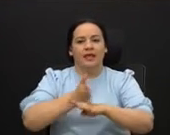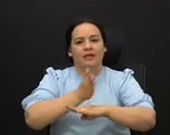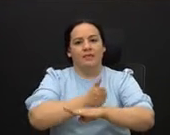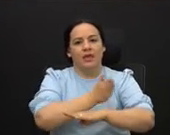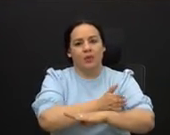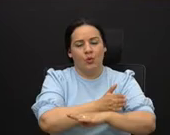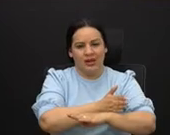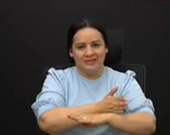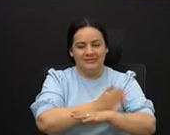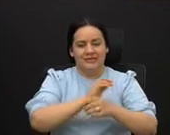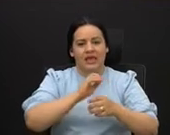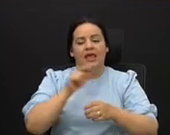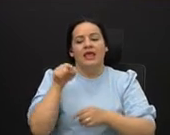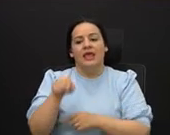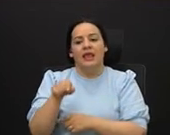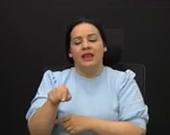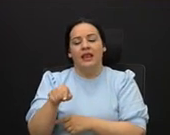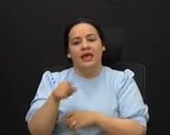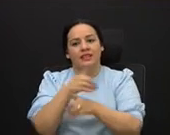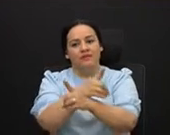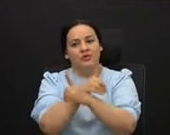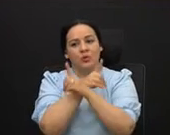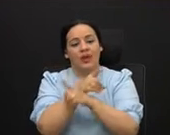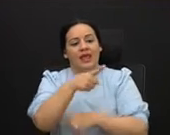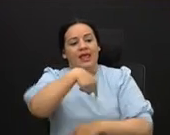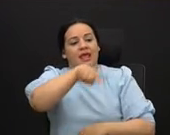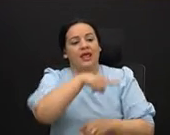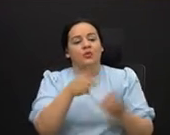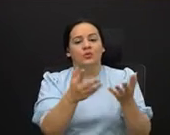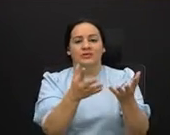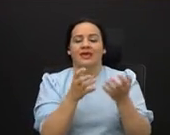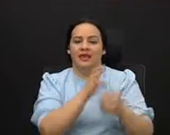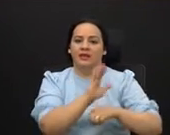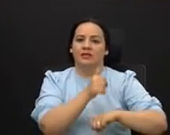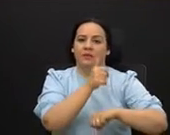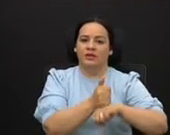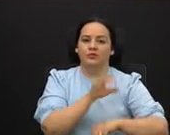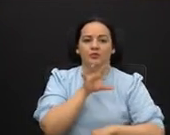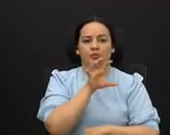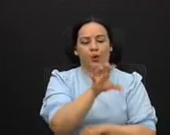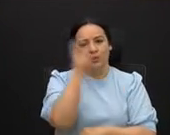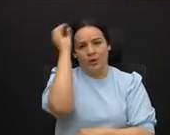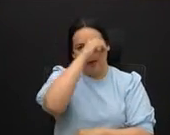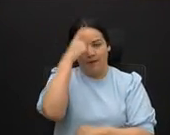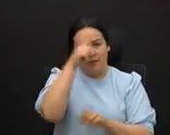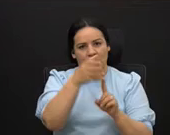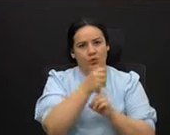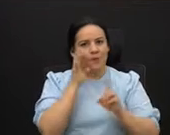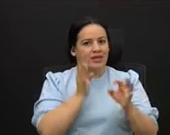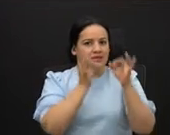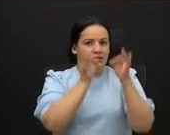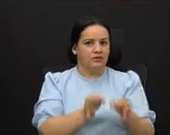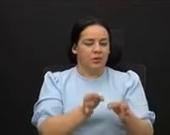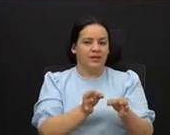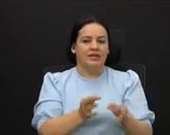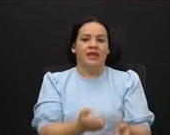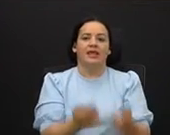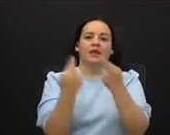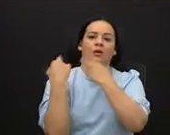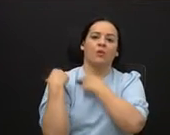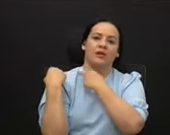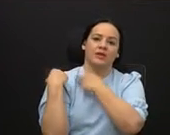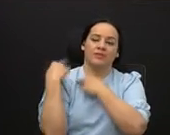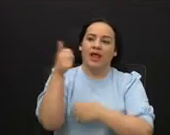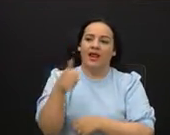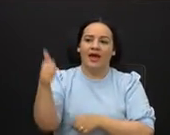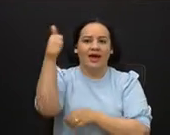en la Defensoría. Son ellos los que desean interponer sus criterios para la toma de decisiones que le corresponden a